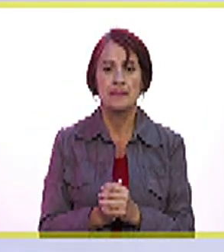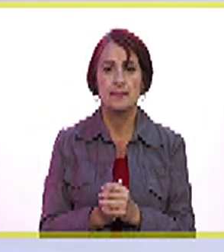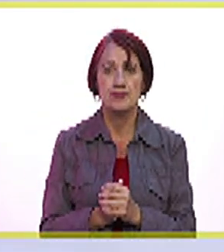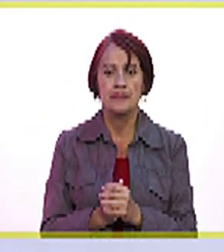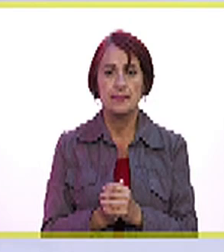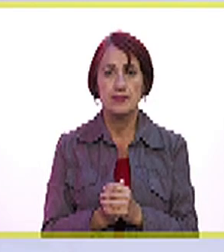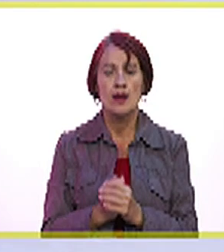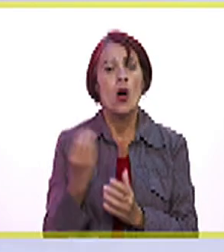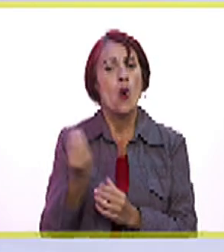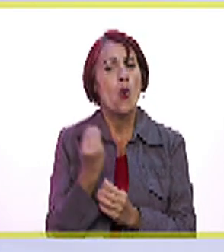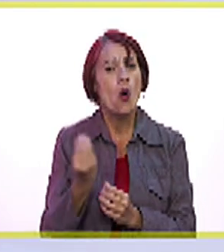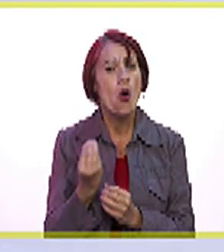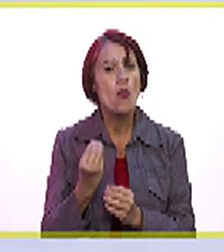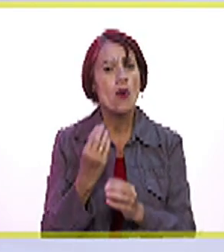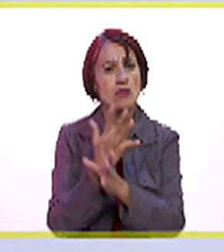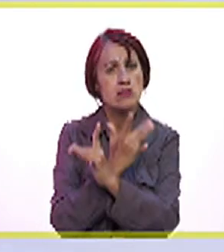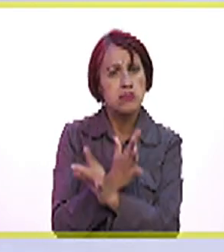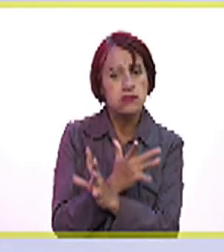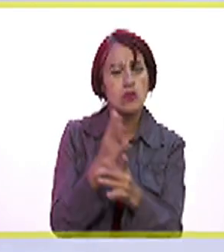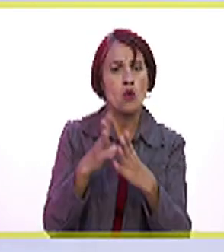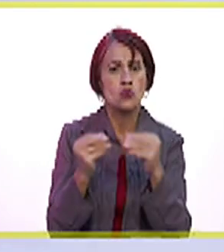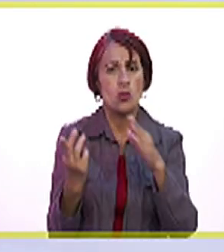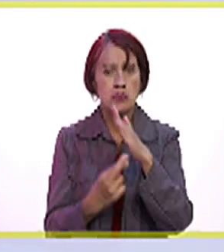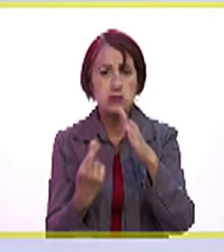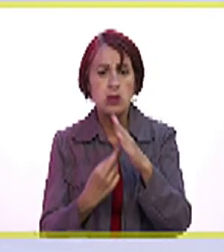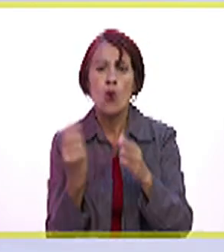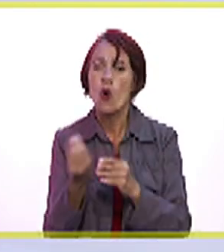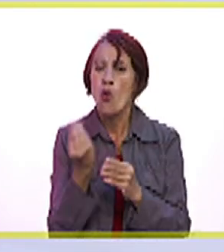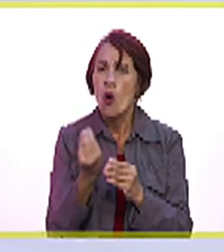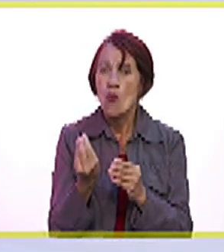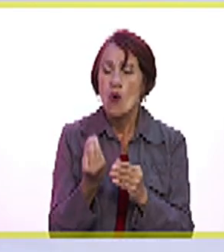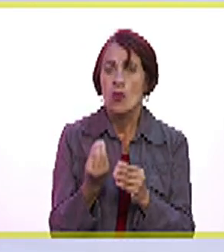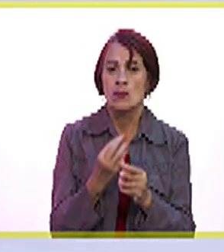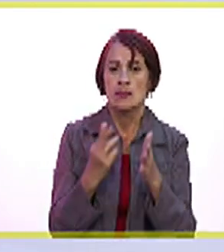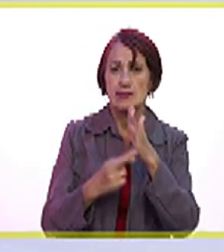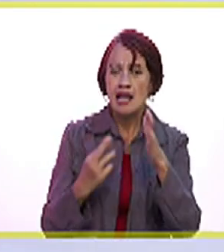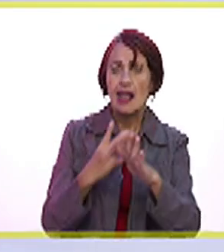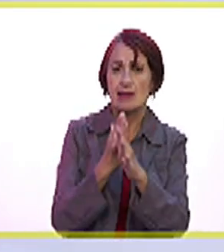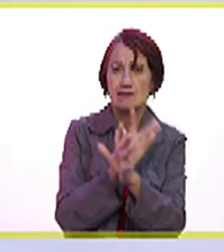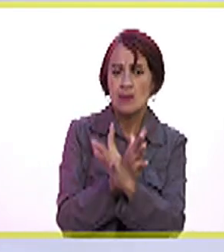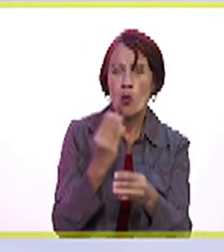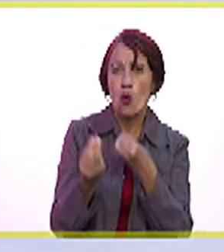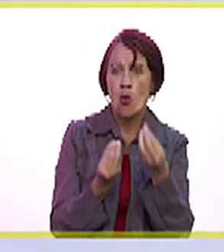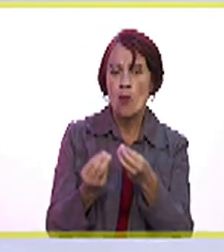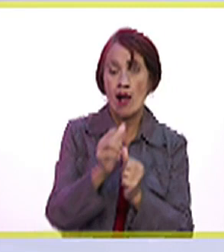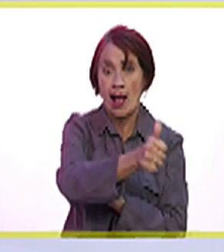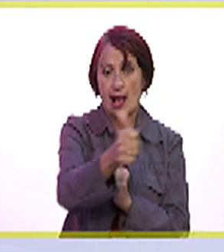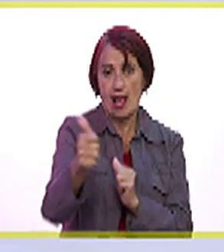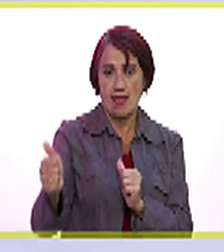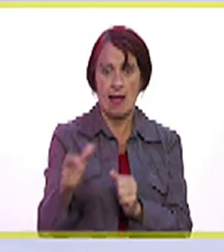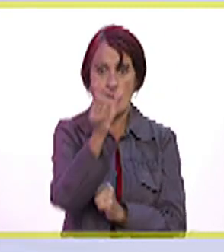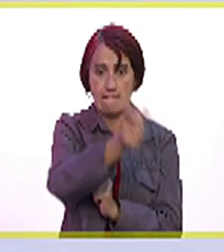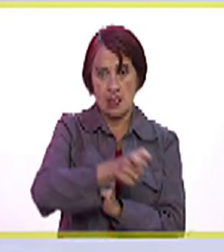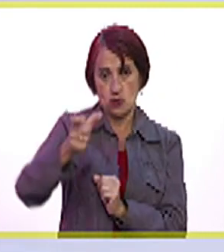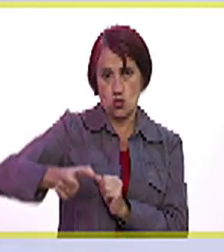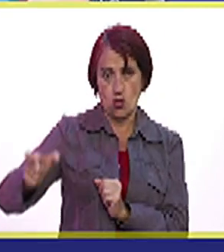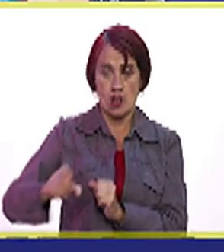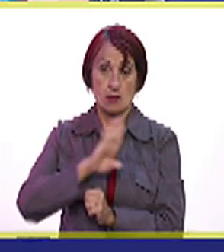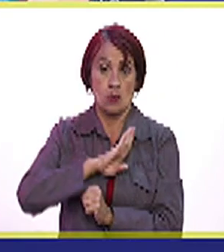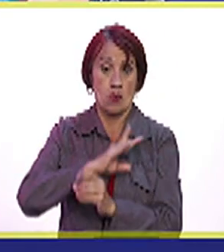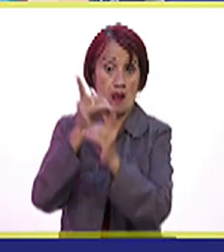¿Cómo se recrean ustedes? ¿Cómo podemos recrearnos? Eso es de cada persona, eso es el gusto